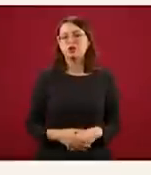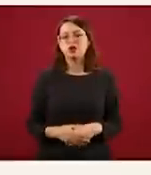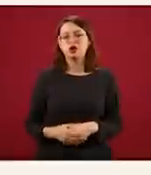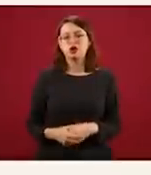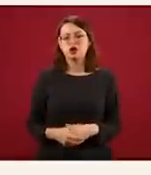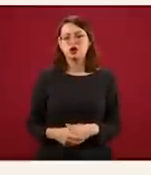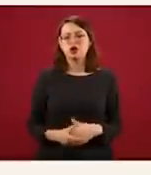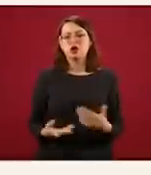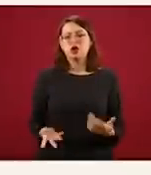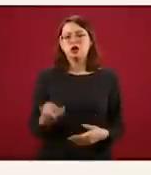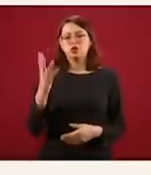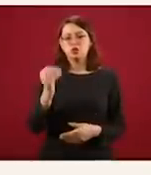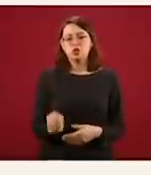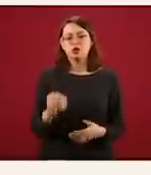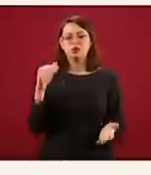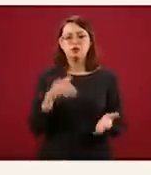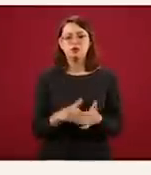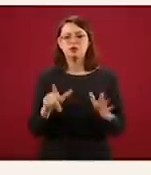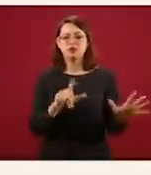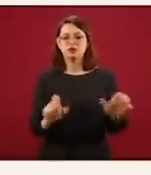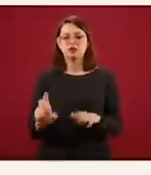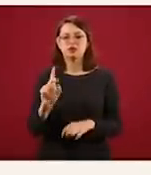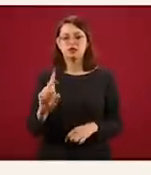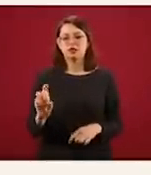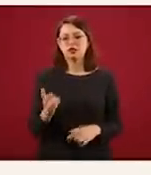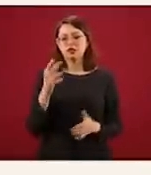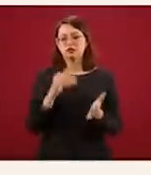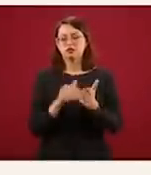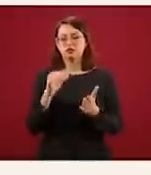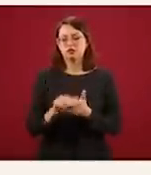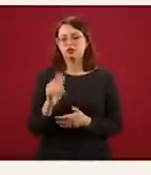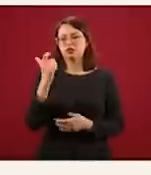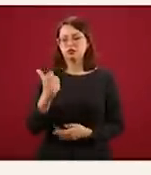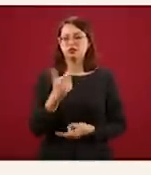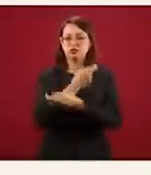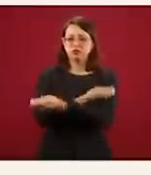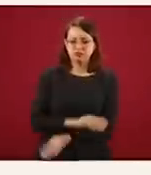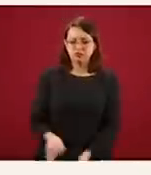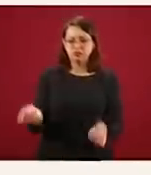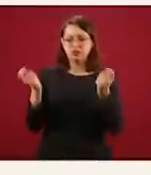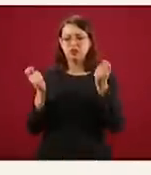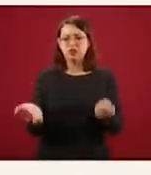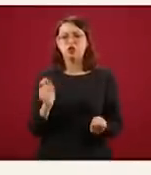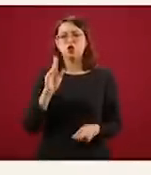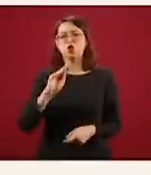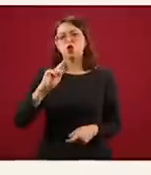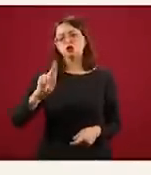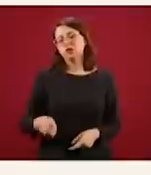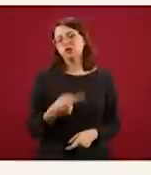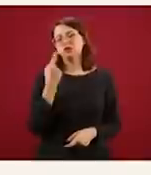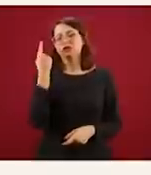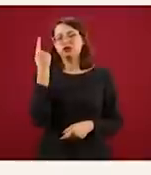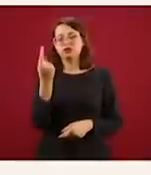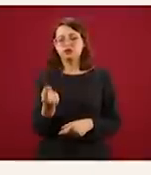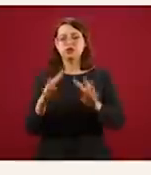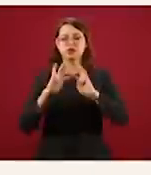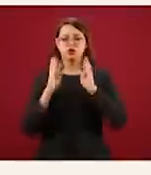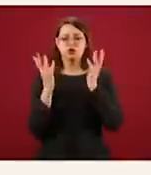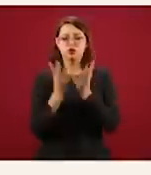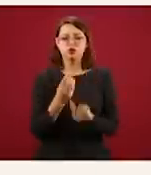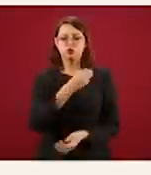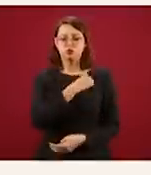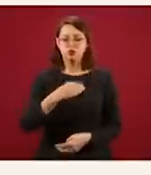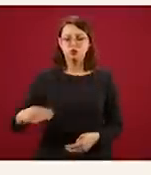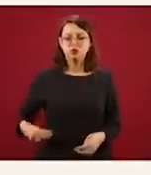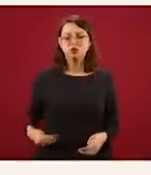9.733 millones de pesos. Se establecieron 81 consejos municipales de protección civil en áreas